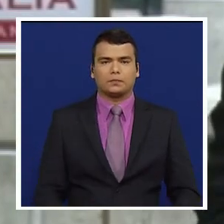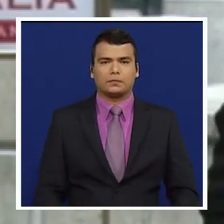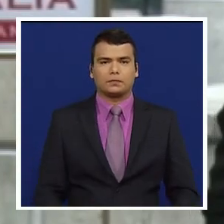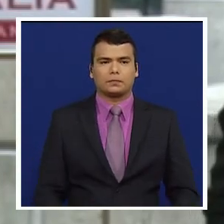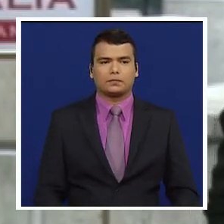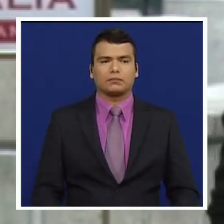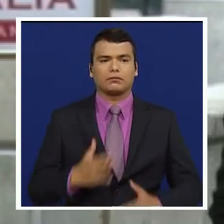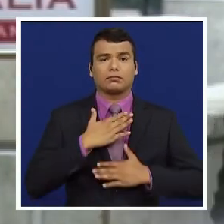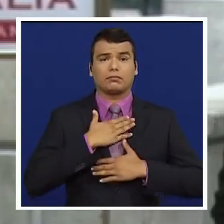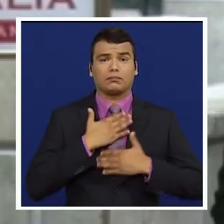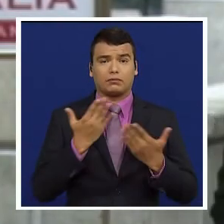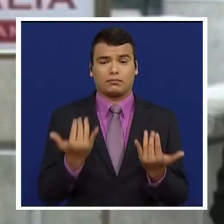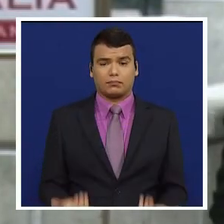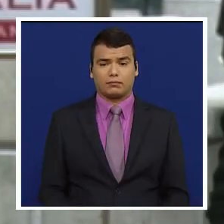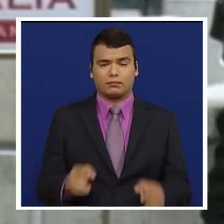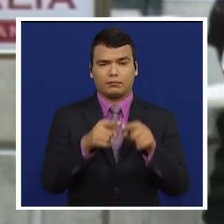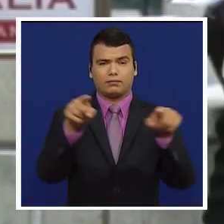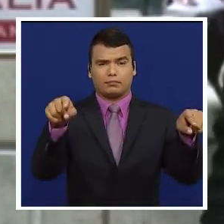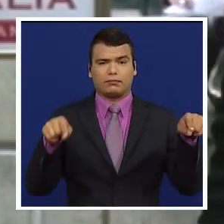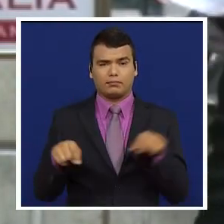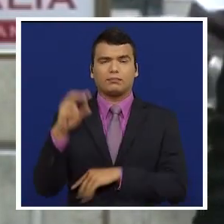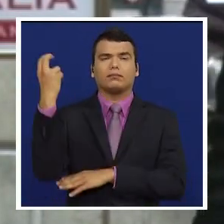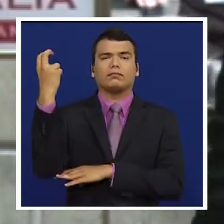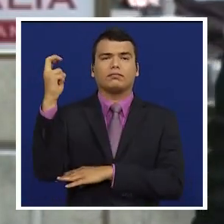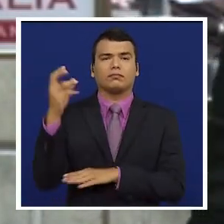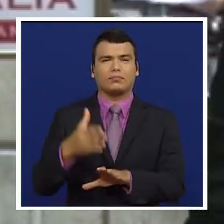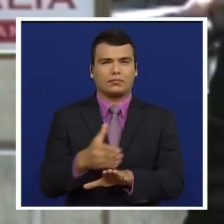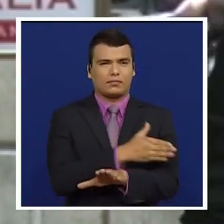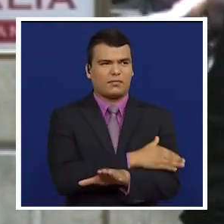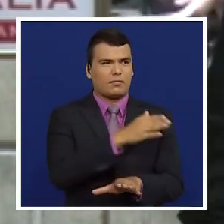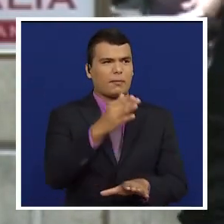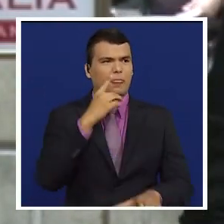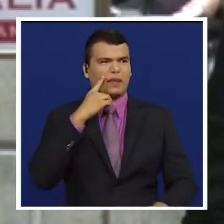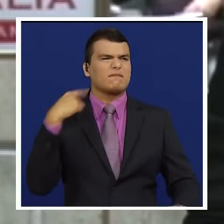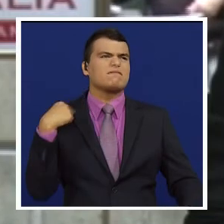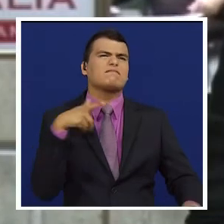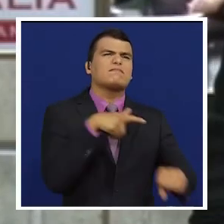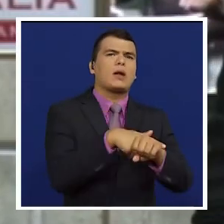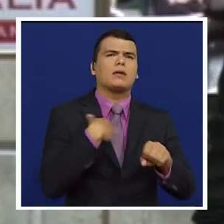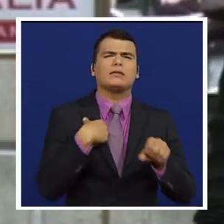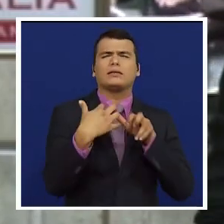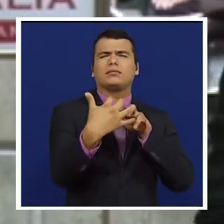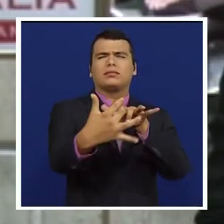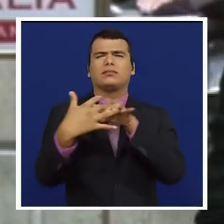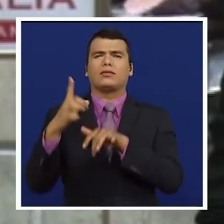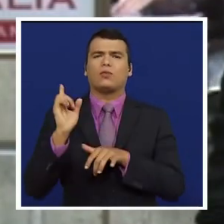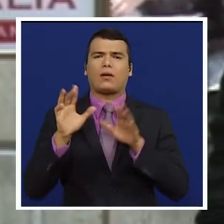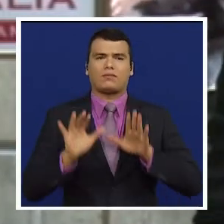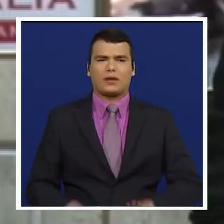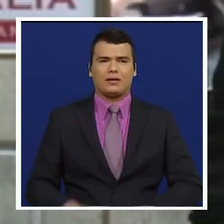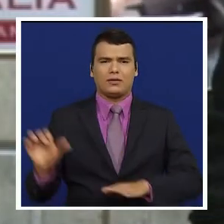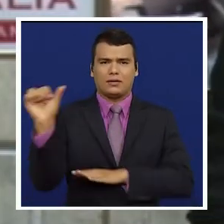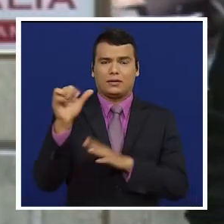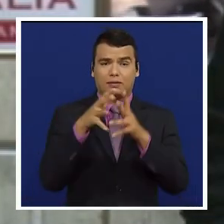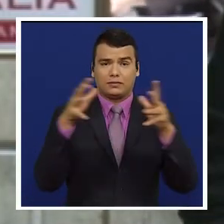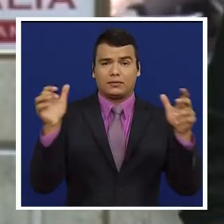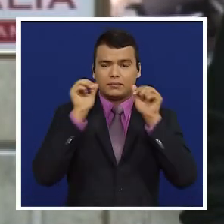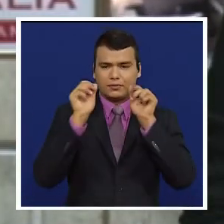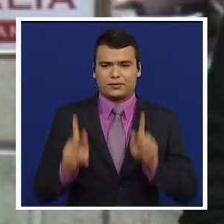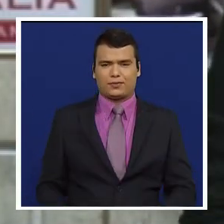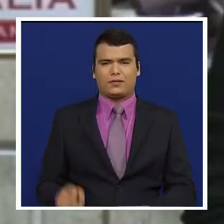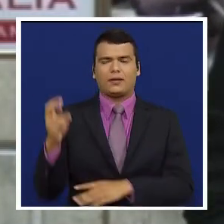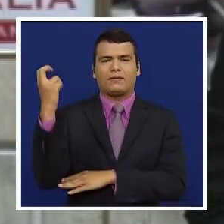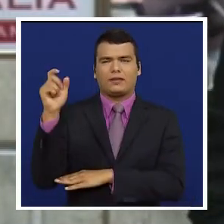Los saludo desde el búnker de la Fiscalía y luego de las acciones vandálicas en el marco del paro camionero. El fiscal general encargado Jorge